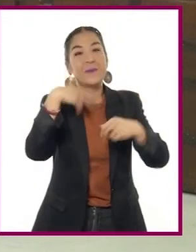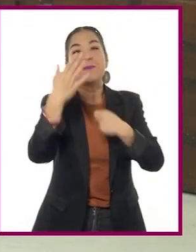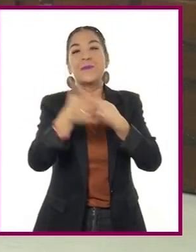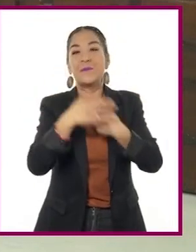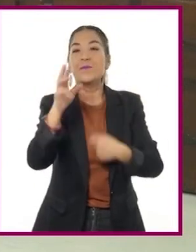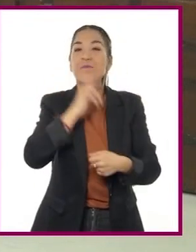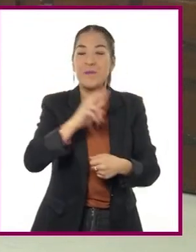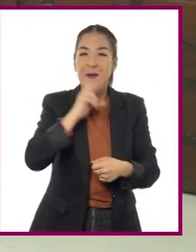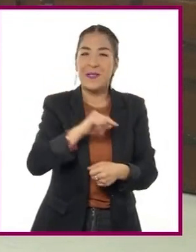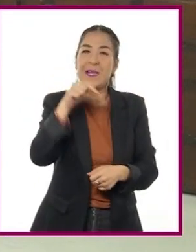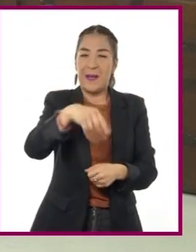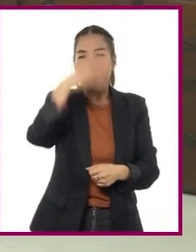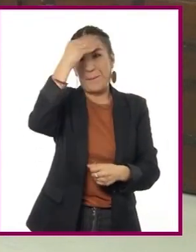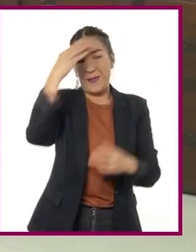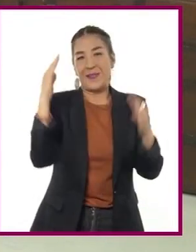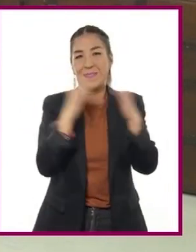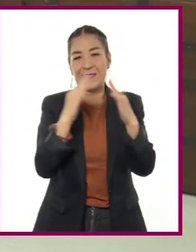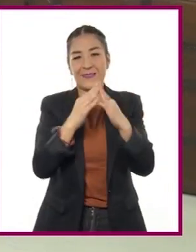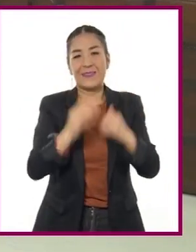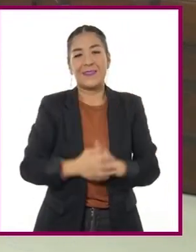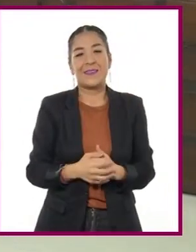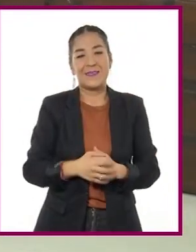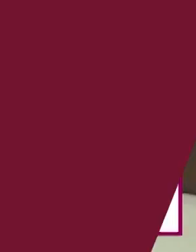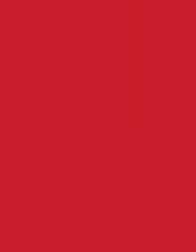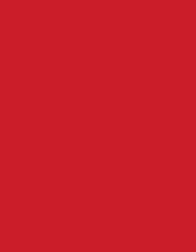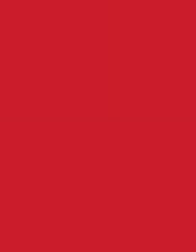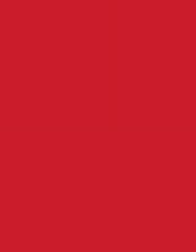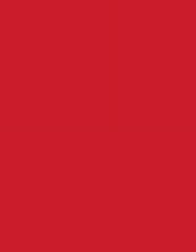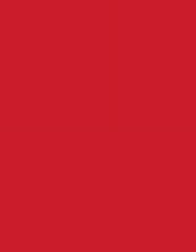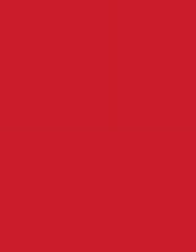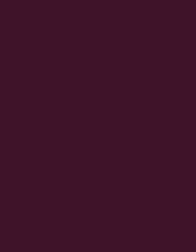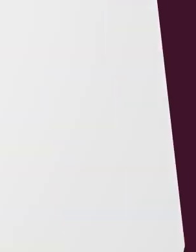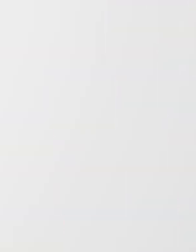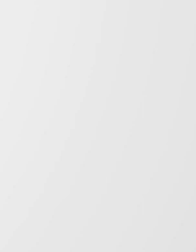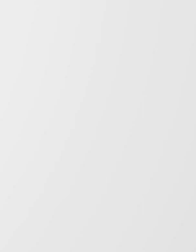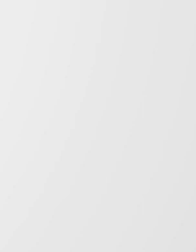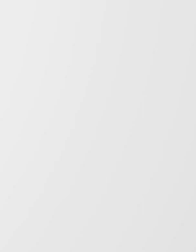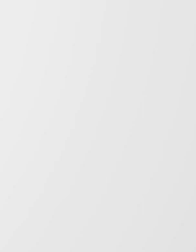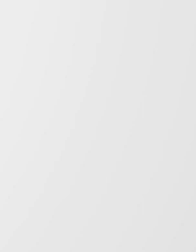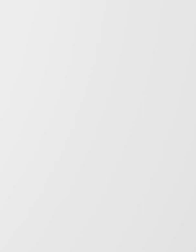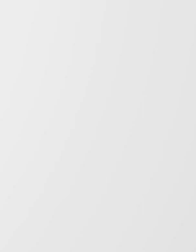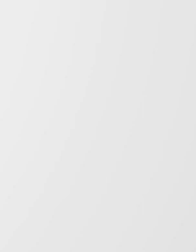que nos vemos pronto aquí en Aprende en Casa. ¡Hasta la próxima!